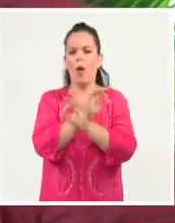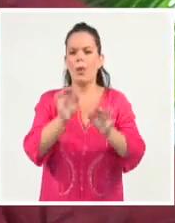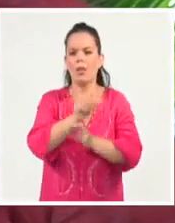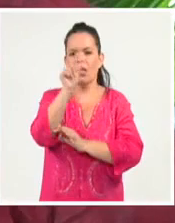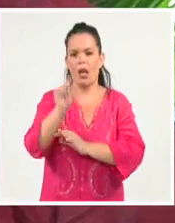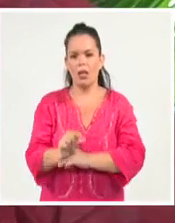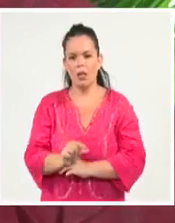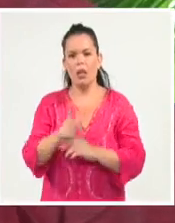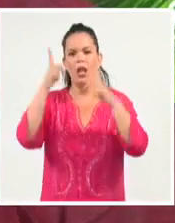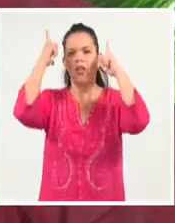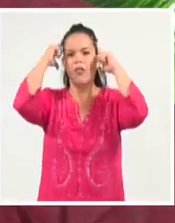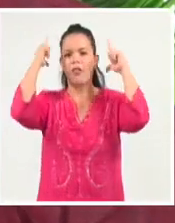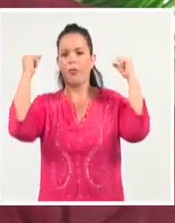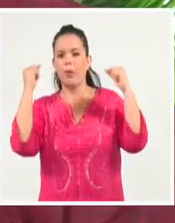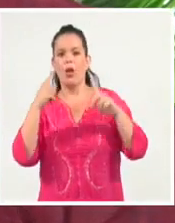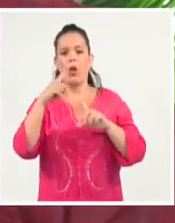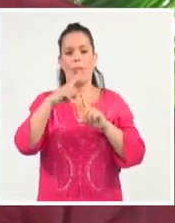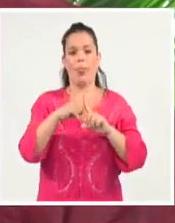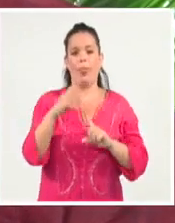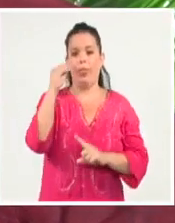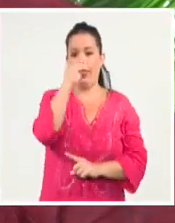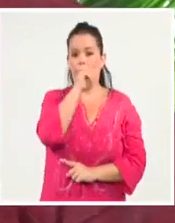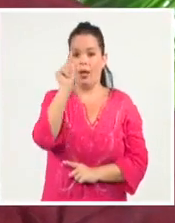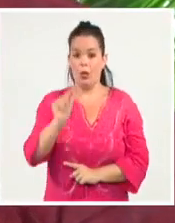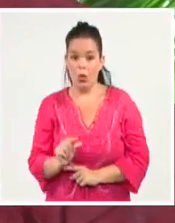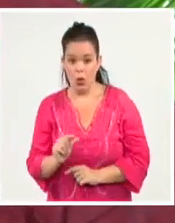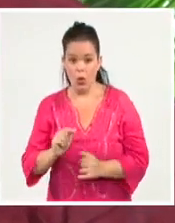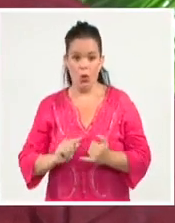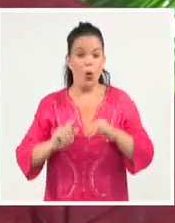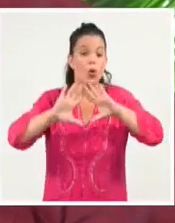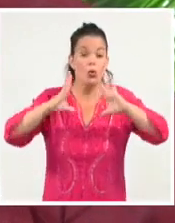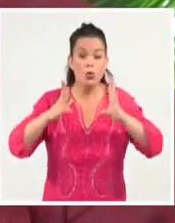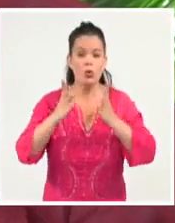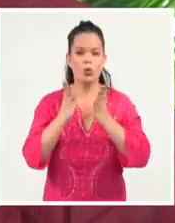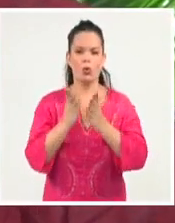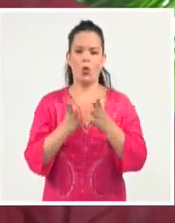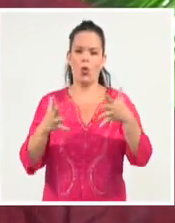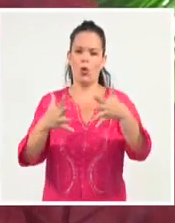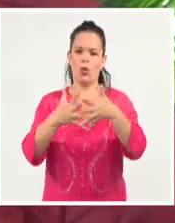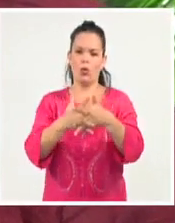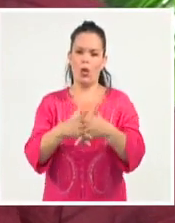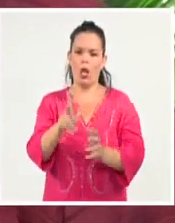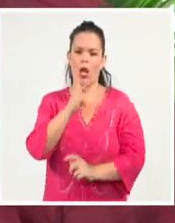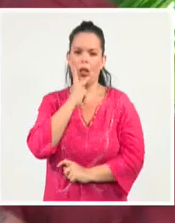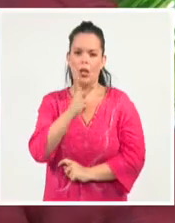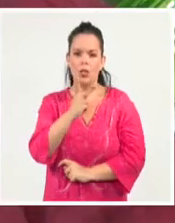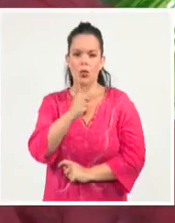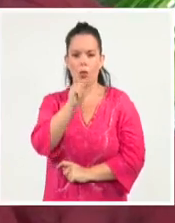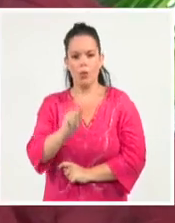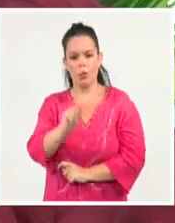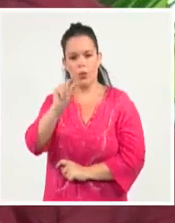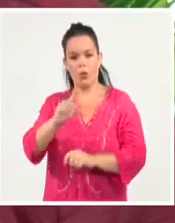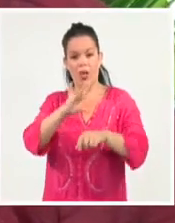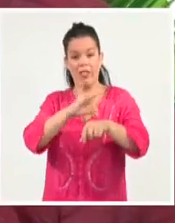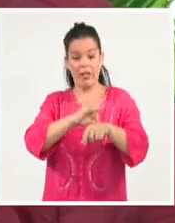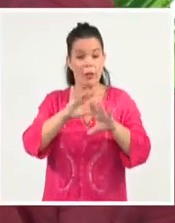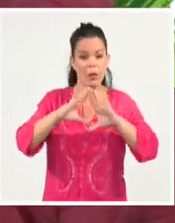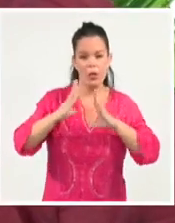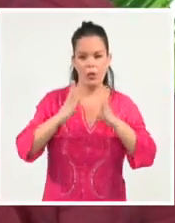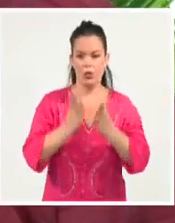vinculados directamente a la atención del paciente, que han tenido que buscar la fórmula. Yo creo que se han